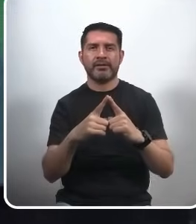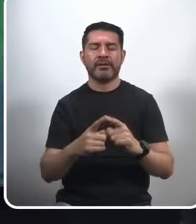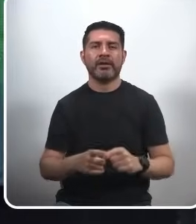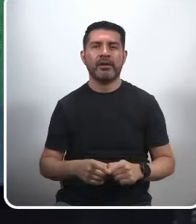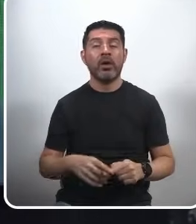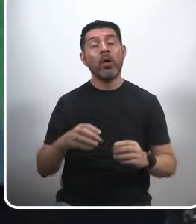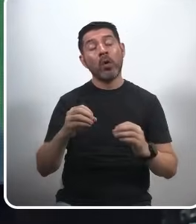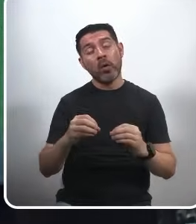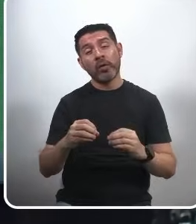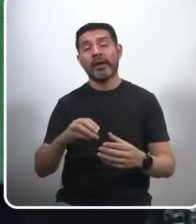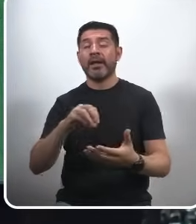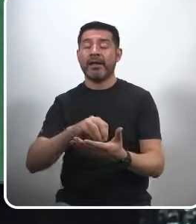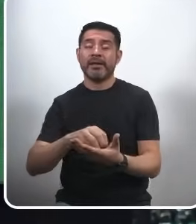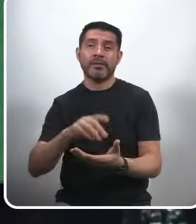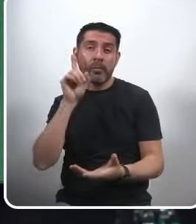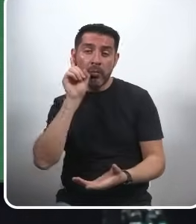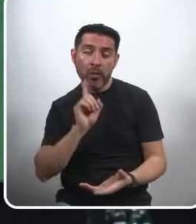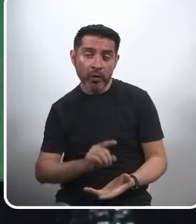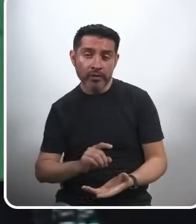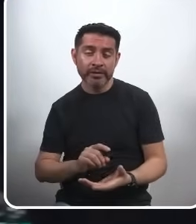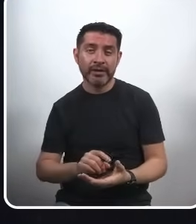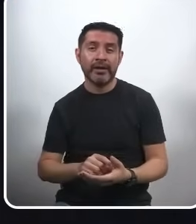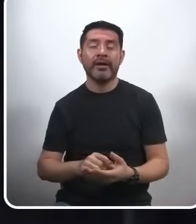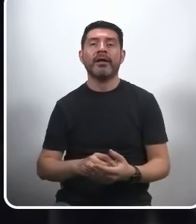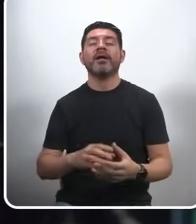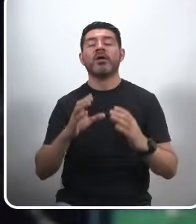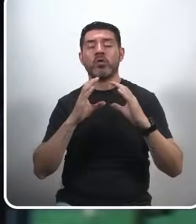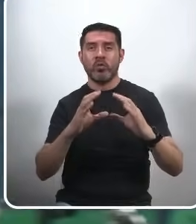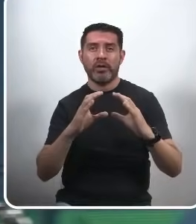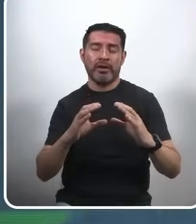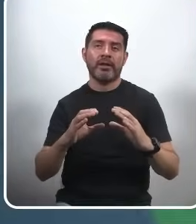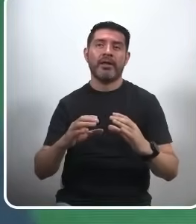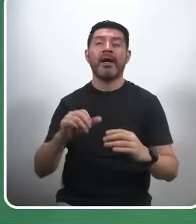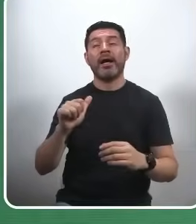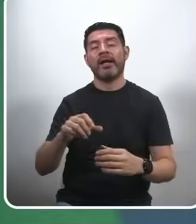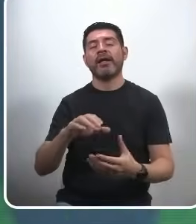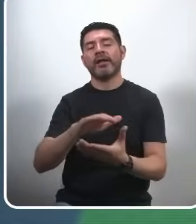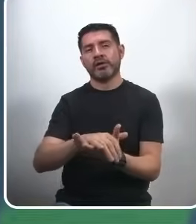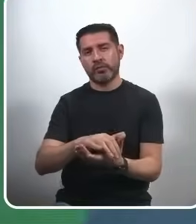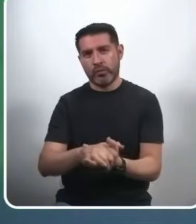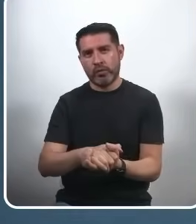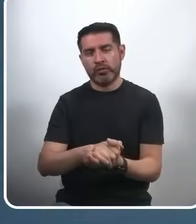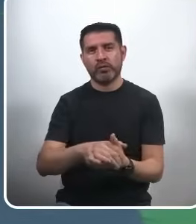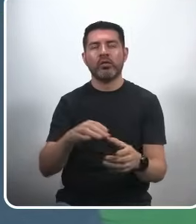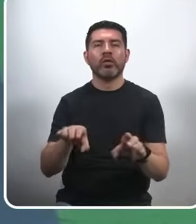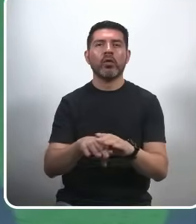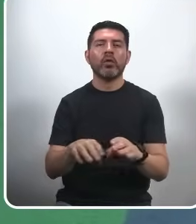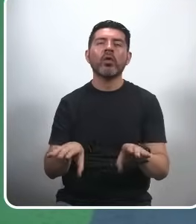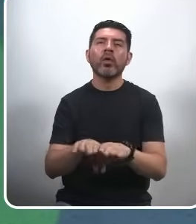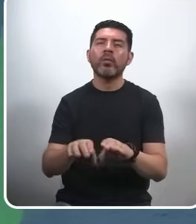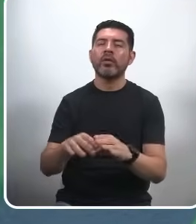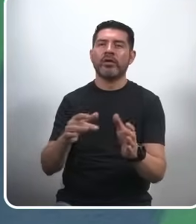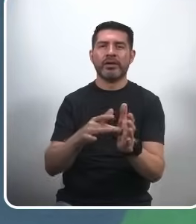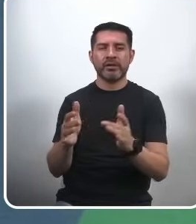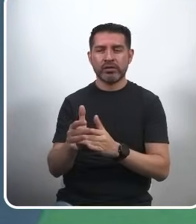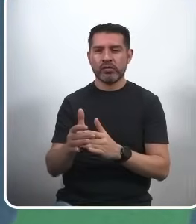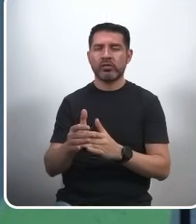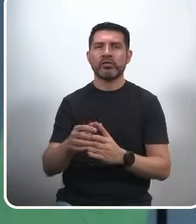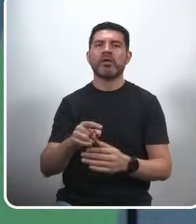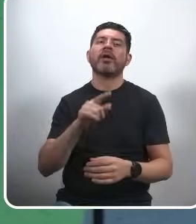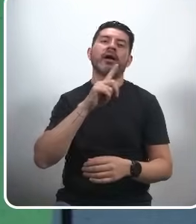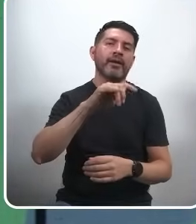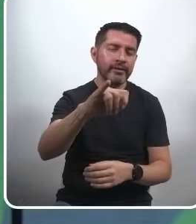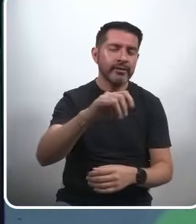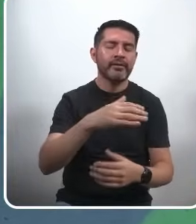esposa tratara al marido como Jesús trata contigo? ¿Cierto? ¿Qué pasaría si en el trabajo, en